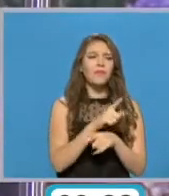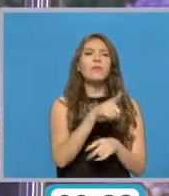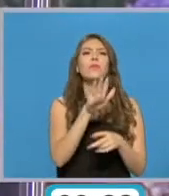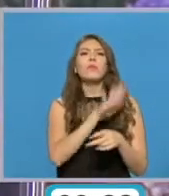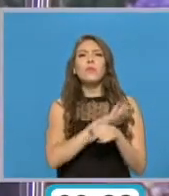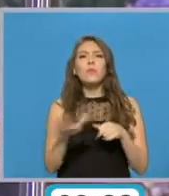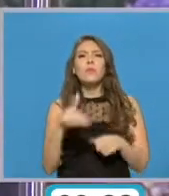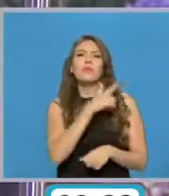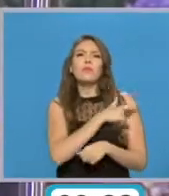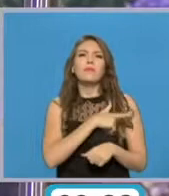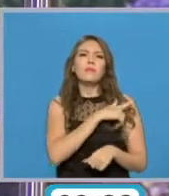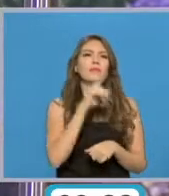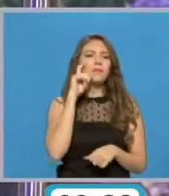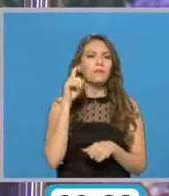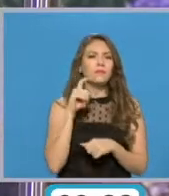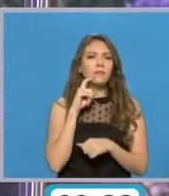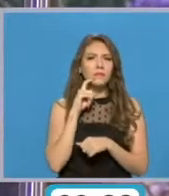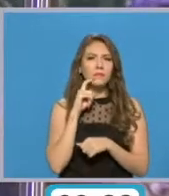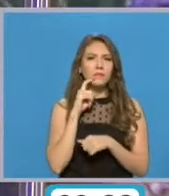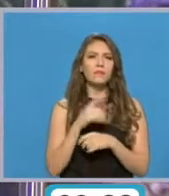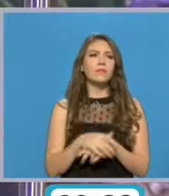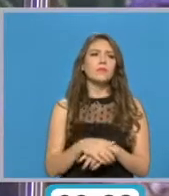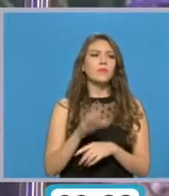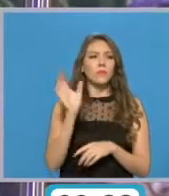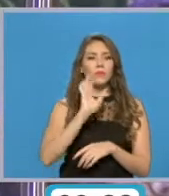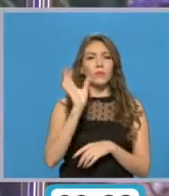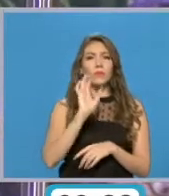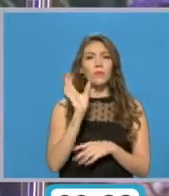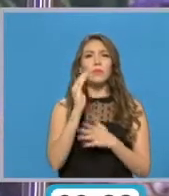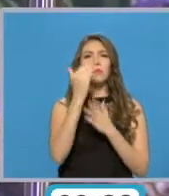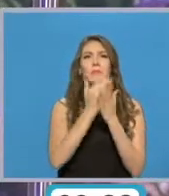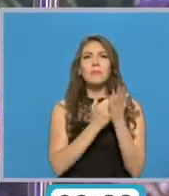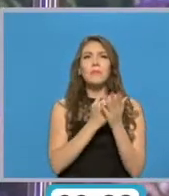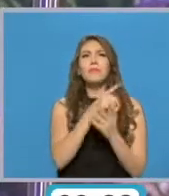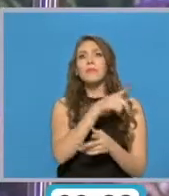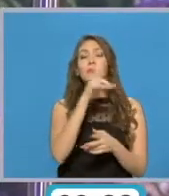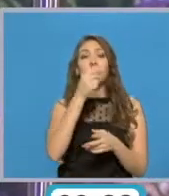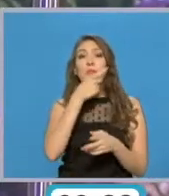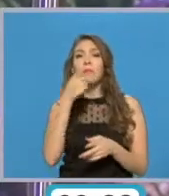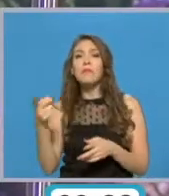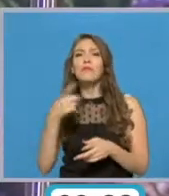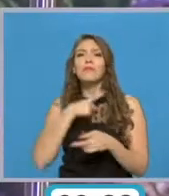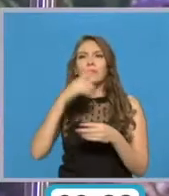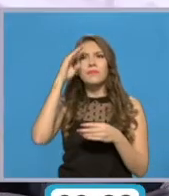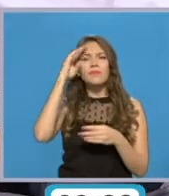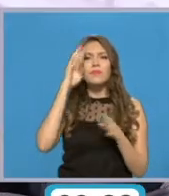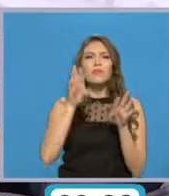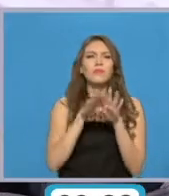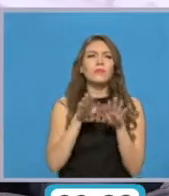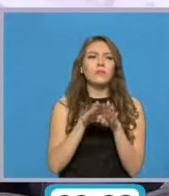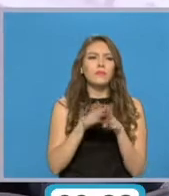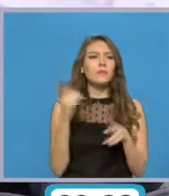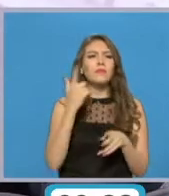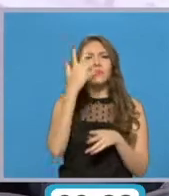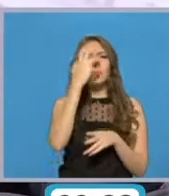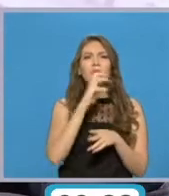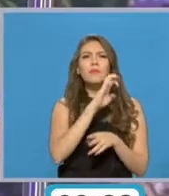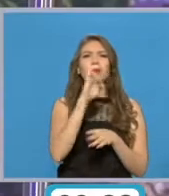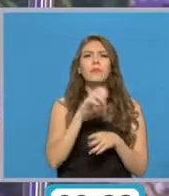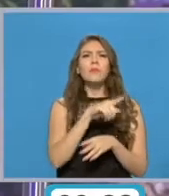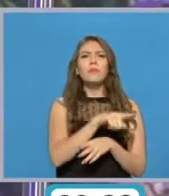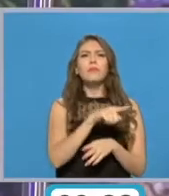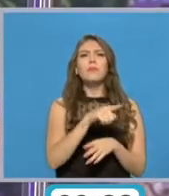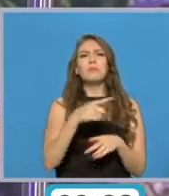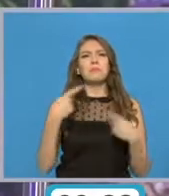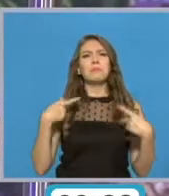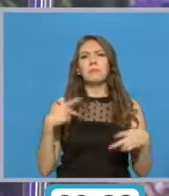sexual? Bueno, sería quizá propicio, cuando menos hacer la reflexión. Qué triste, ¿no? Que para ser heterosexual no tengamos que hacer una